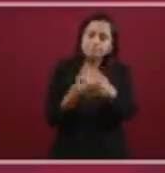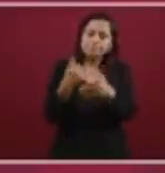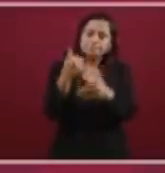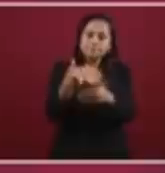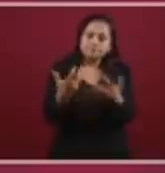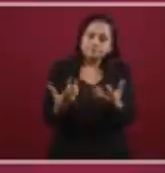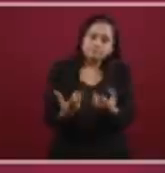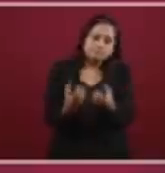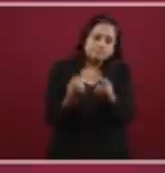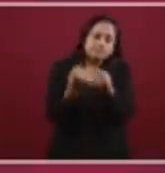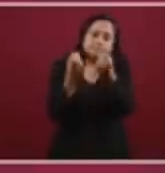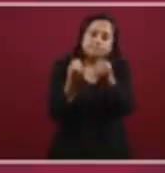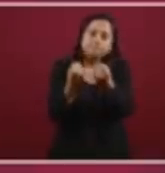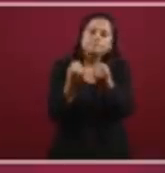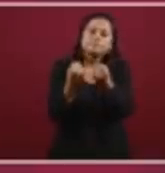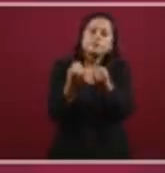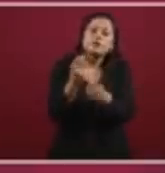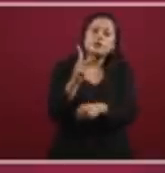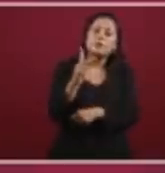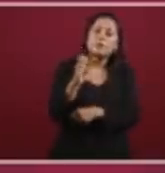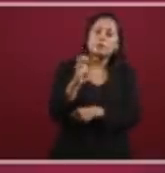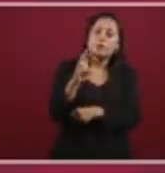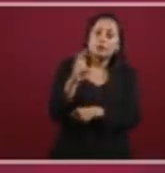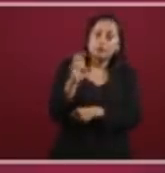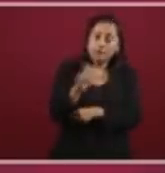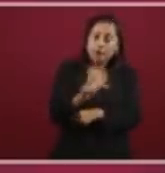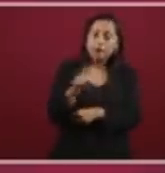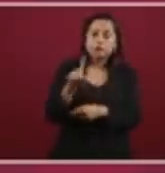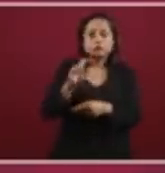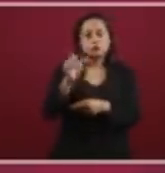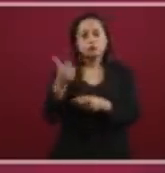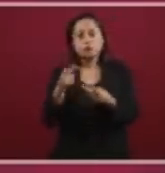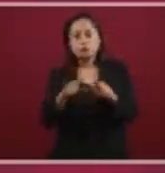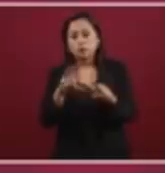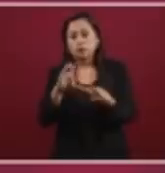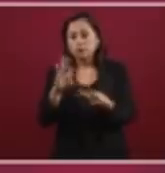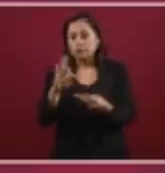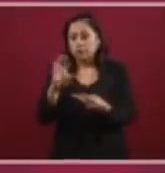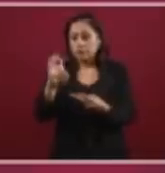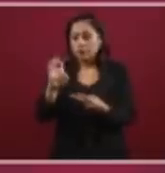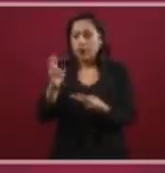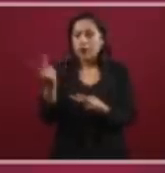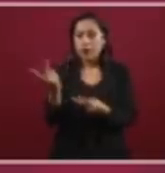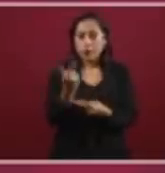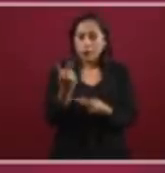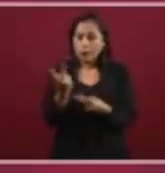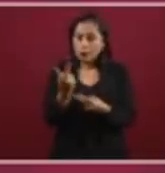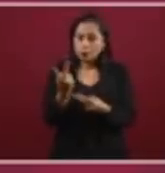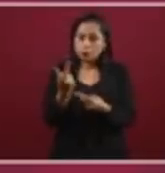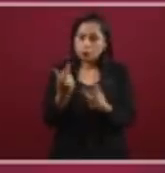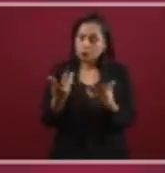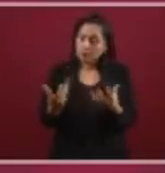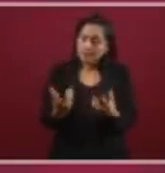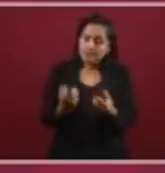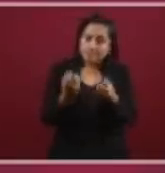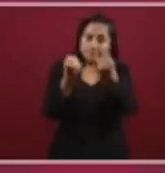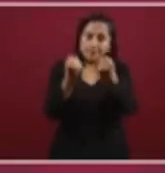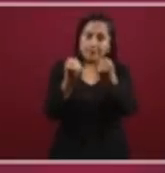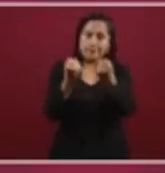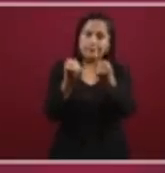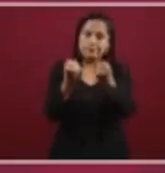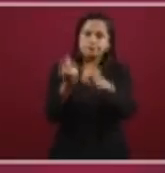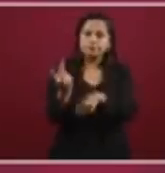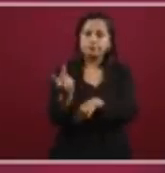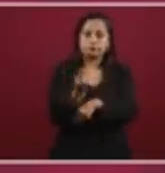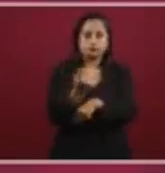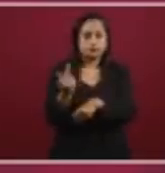pecho como a la comisión federal de electricidad y vamos a rescatar estas dos empresas